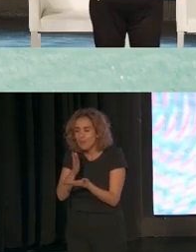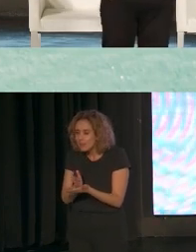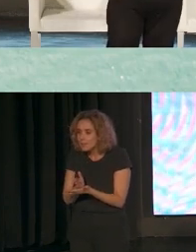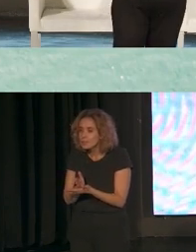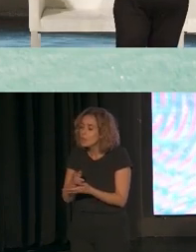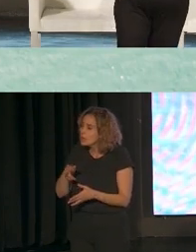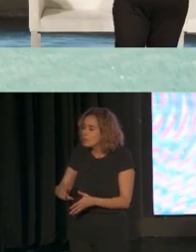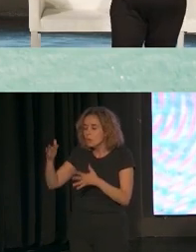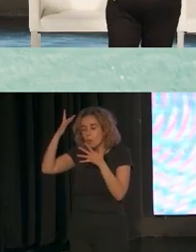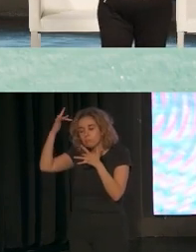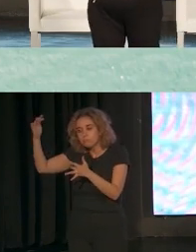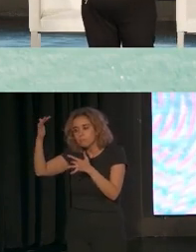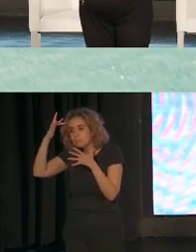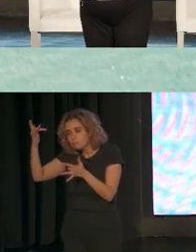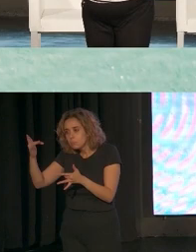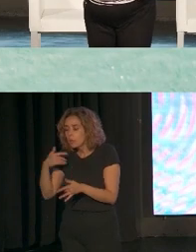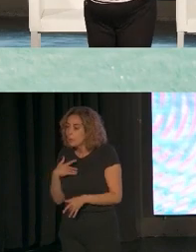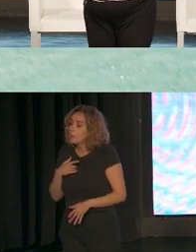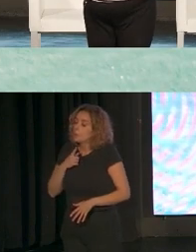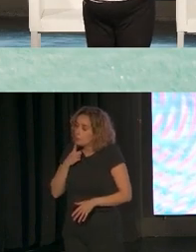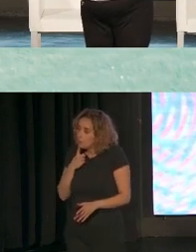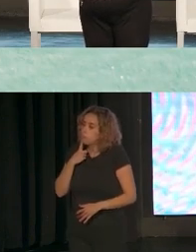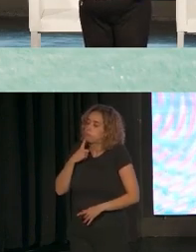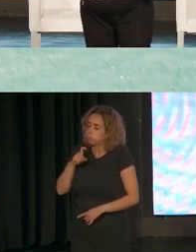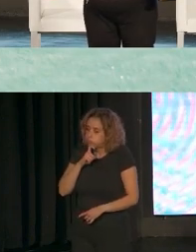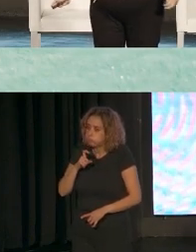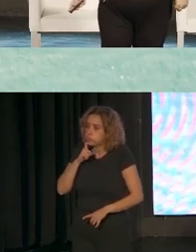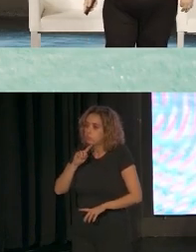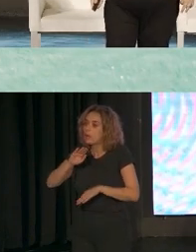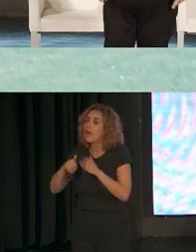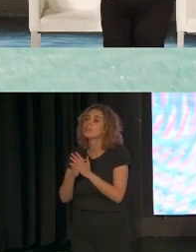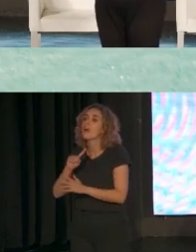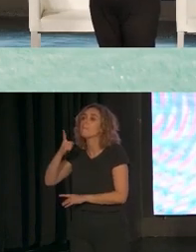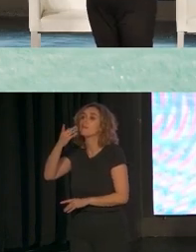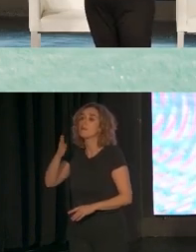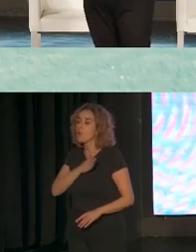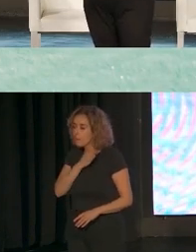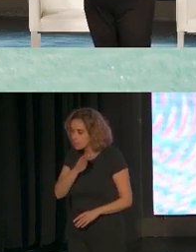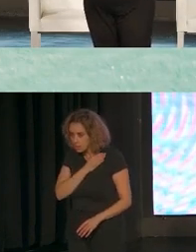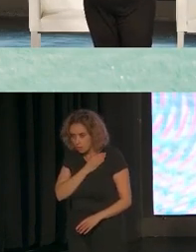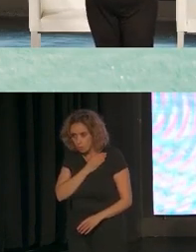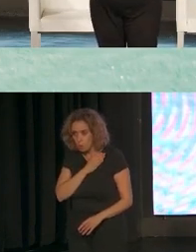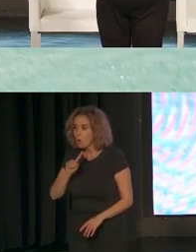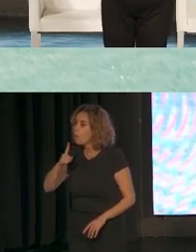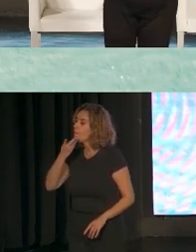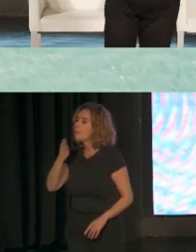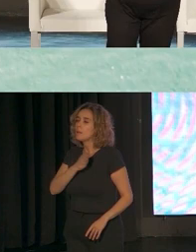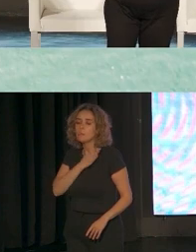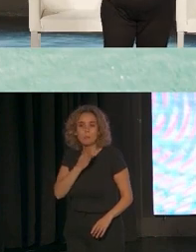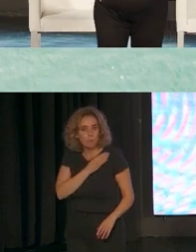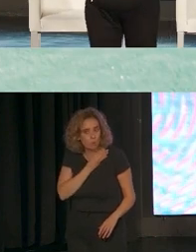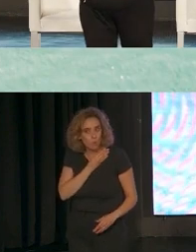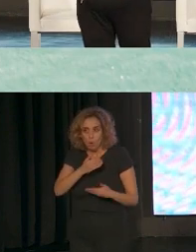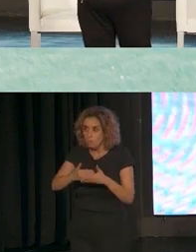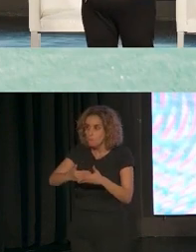con este sueño pues llegué con bastantes dificultades hasta primero de bachillerato y en primero bachillerato Me encontré con un